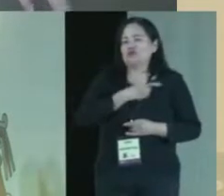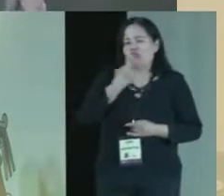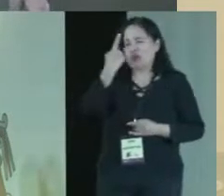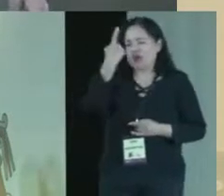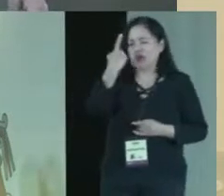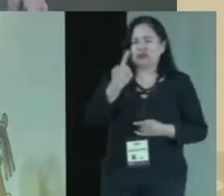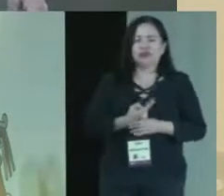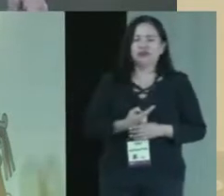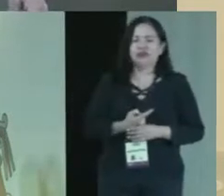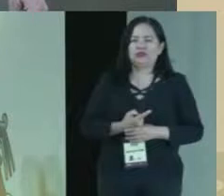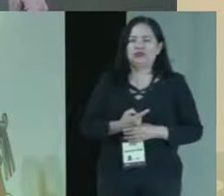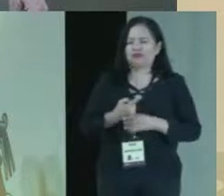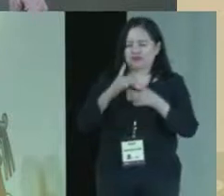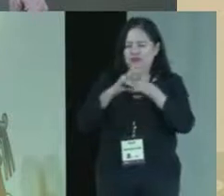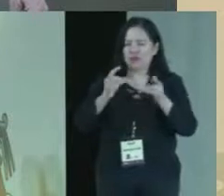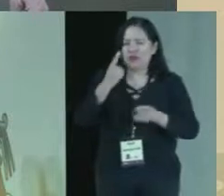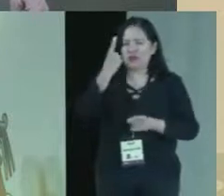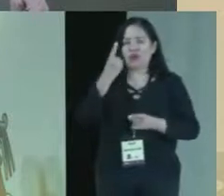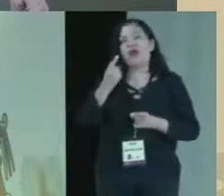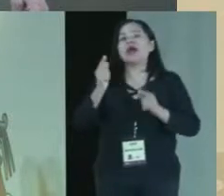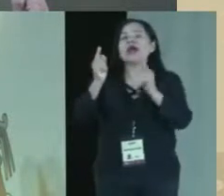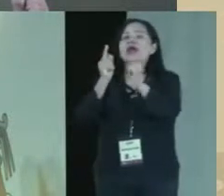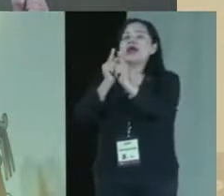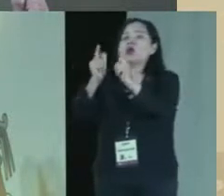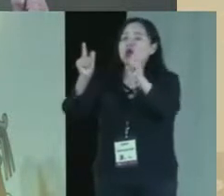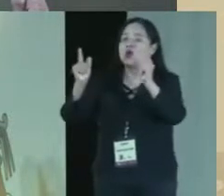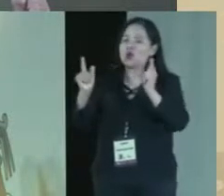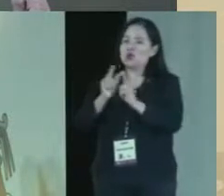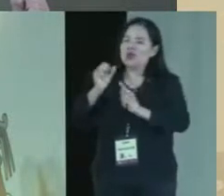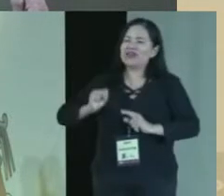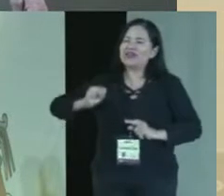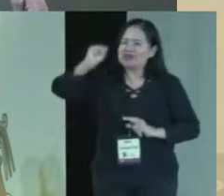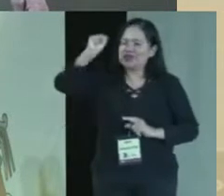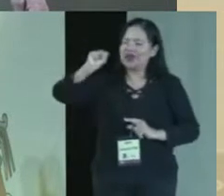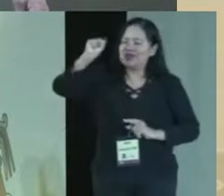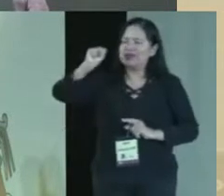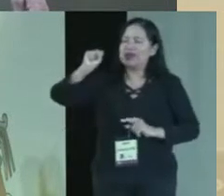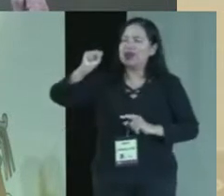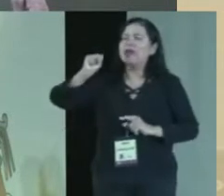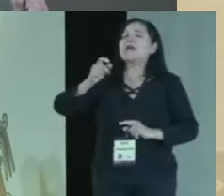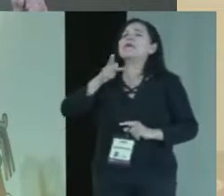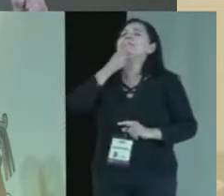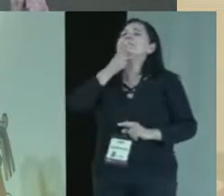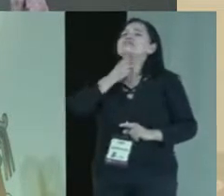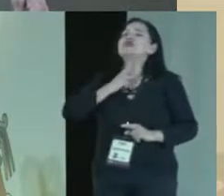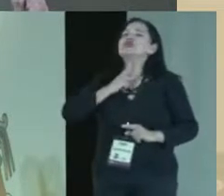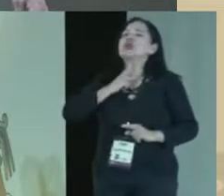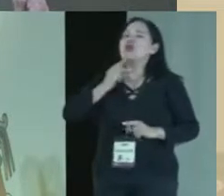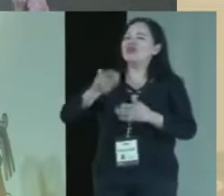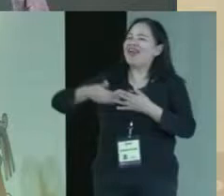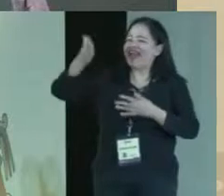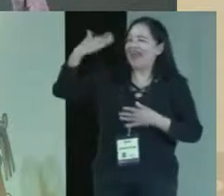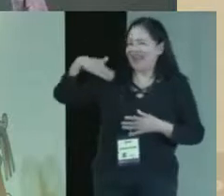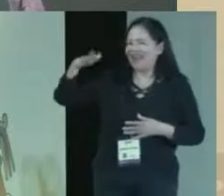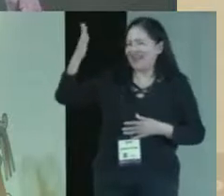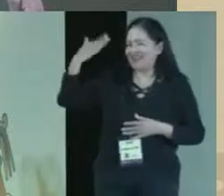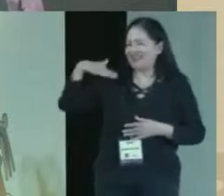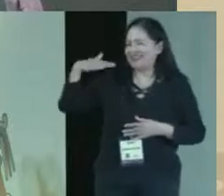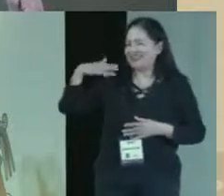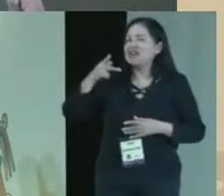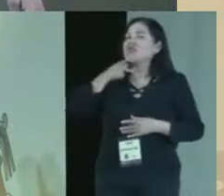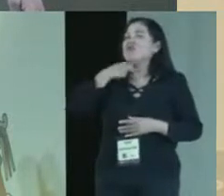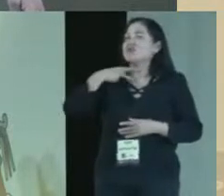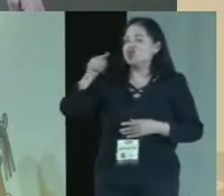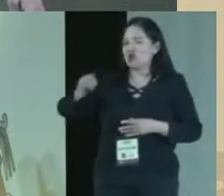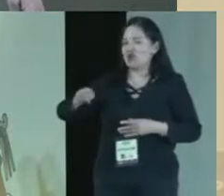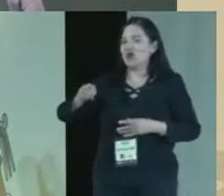evidente, el gremio petrolero en el proceso de la expropiación petrolera. Si no